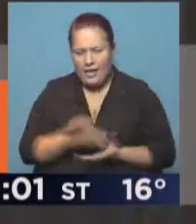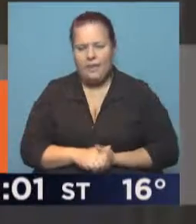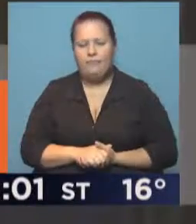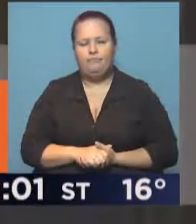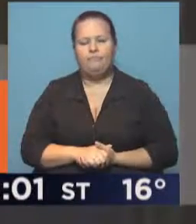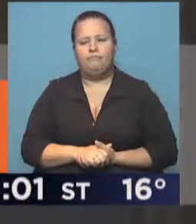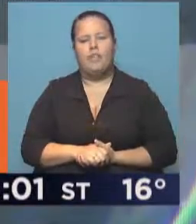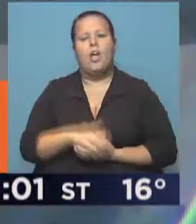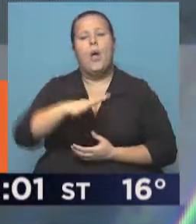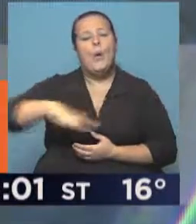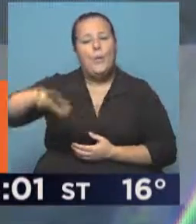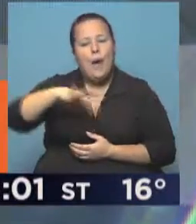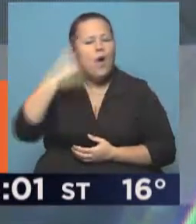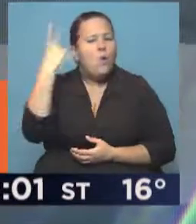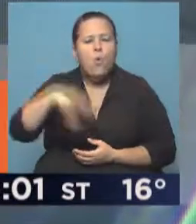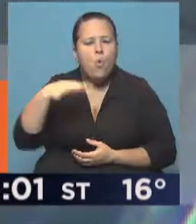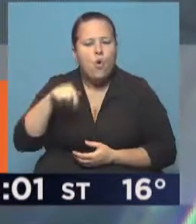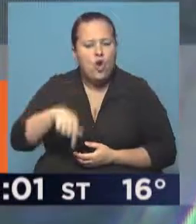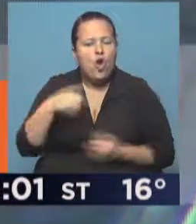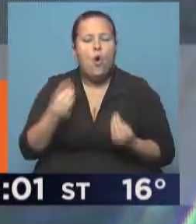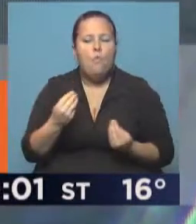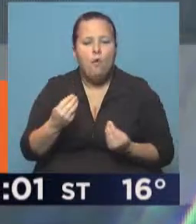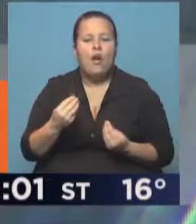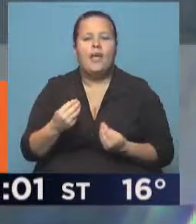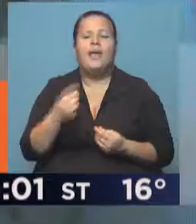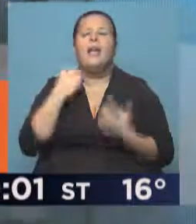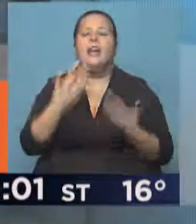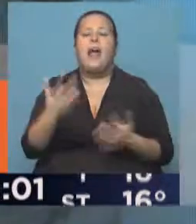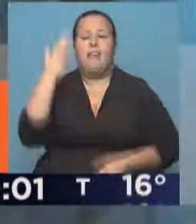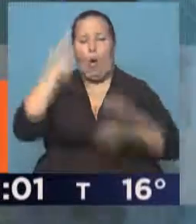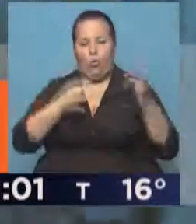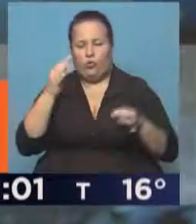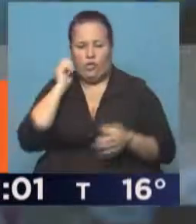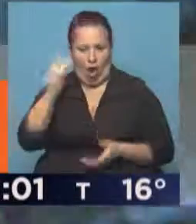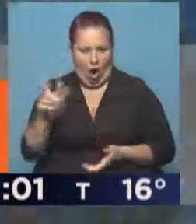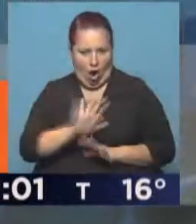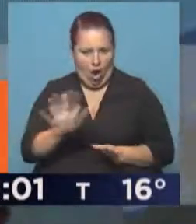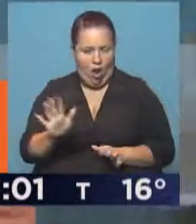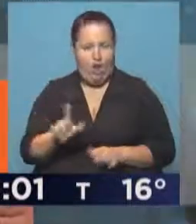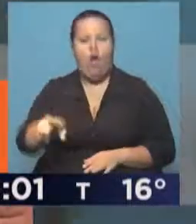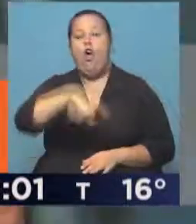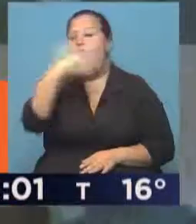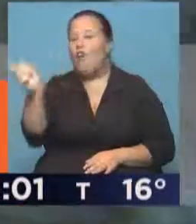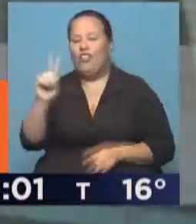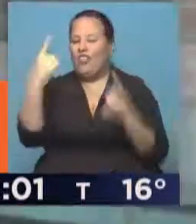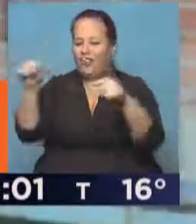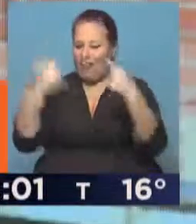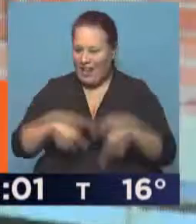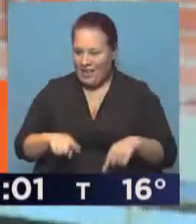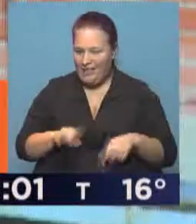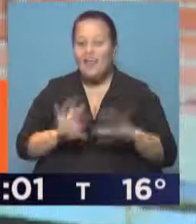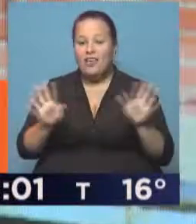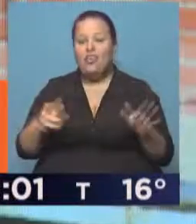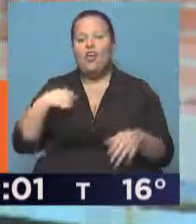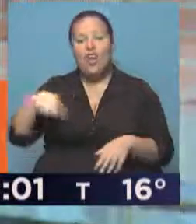rodrigo bueno es un caso único porque llegamos por medio de la justicia en otros casos no entonces